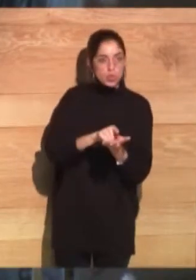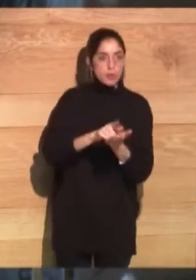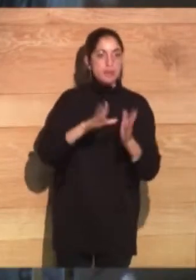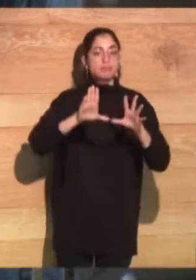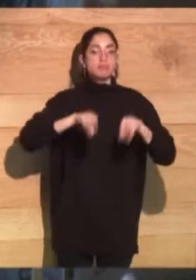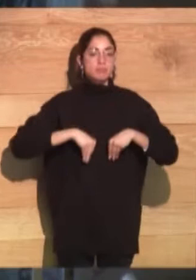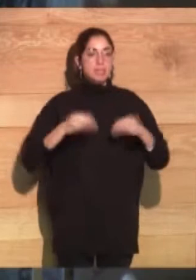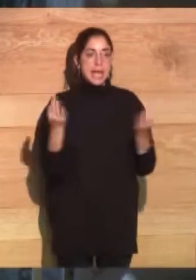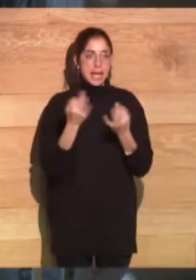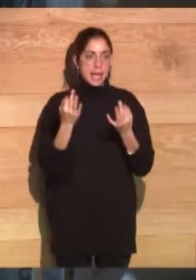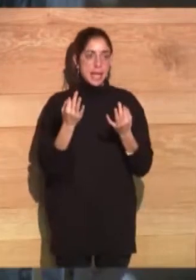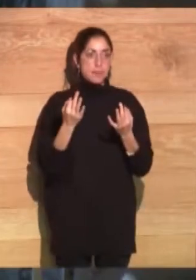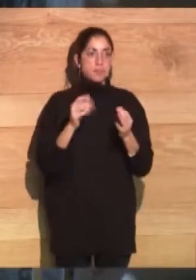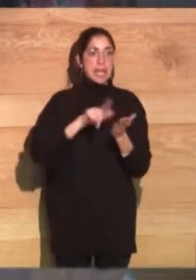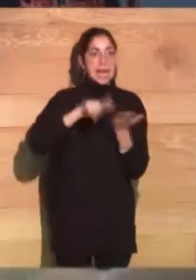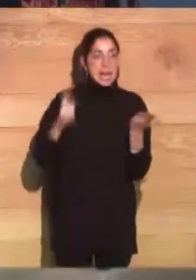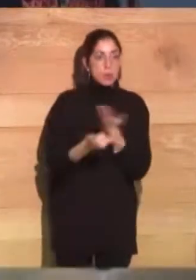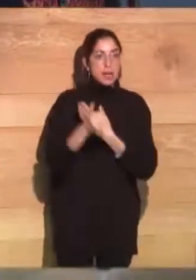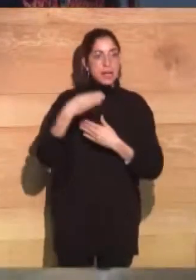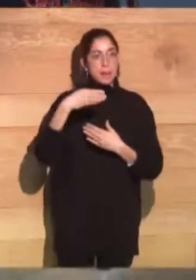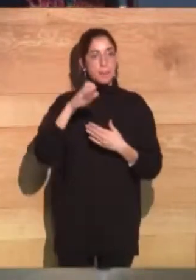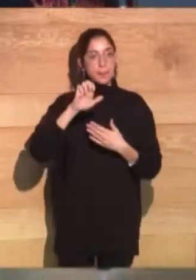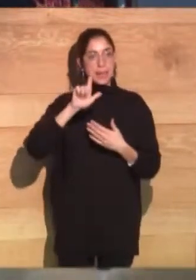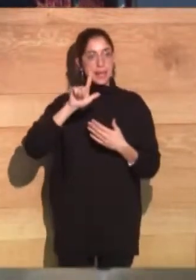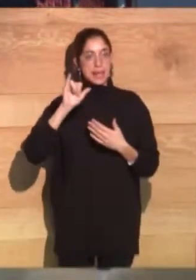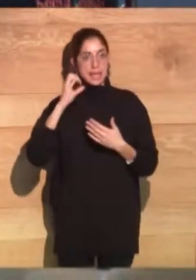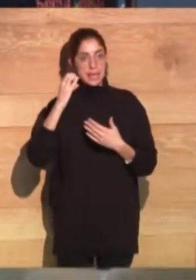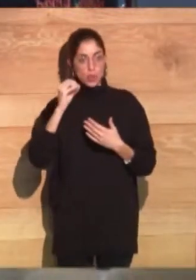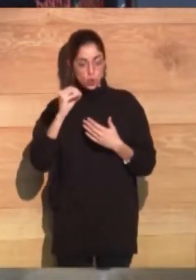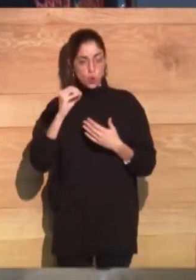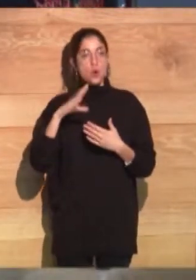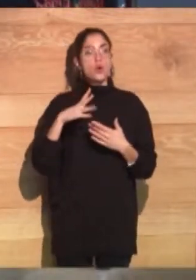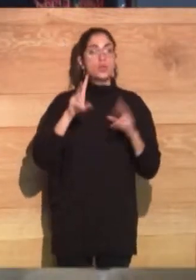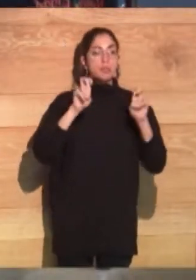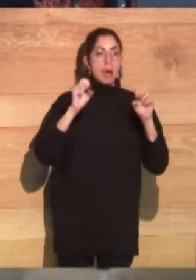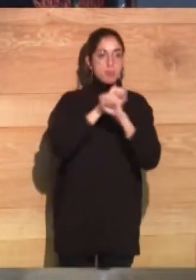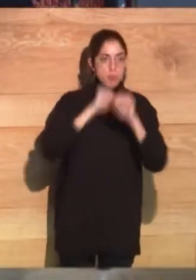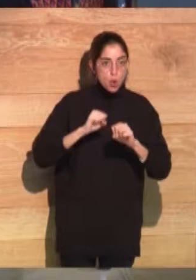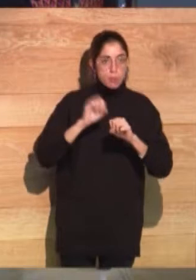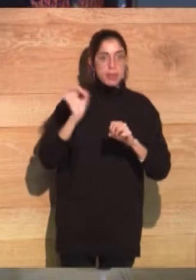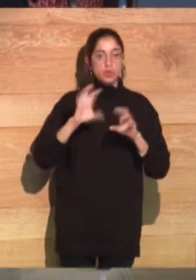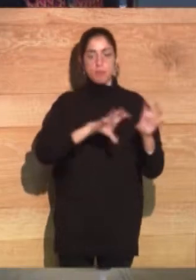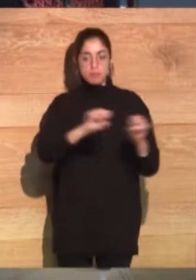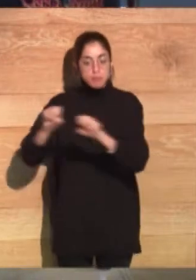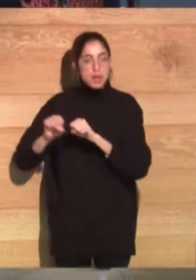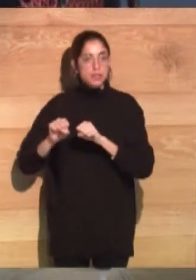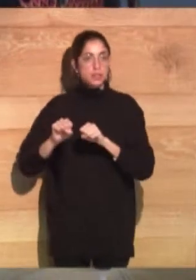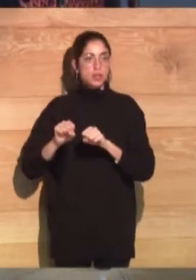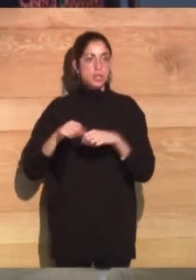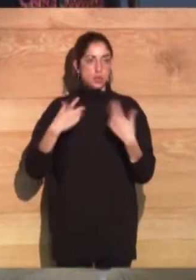en territorio europeo el lenguaje bélico, el lenguaje de las bombas, el lenguaje de la invasión. Y una